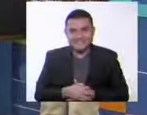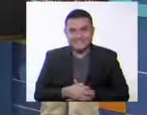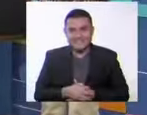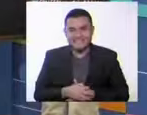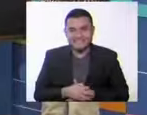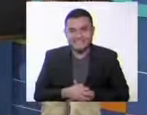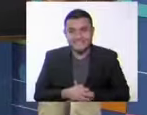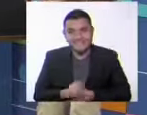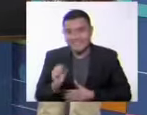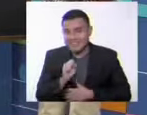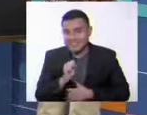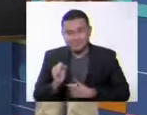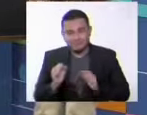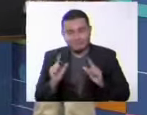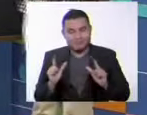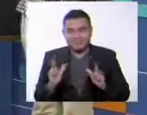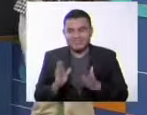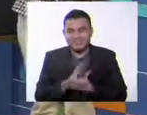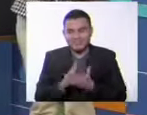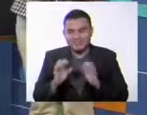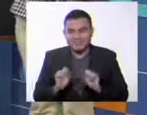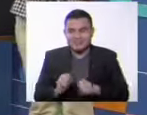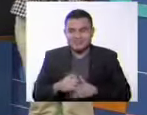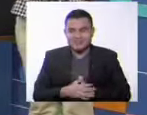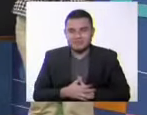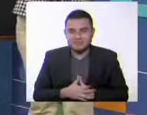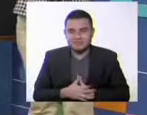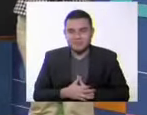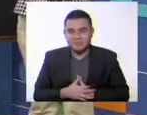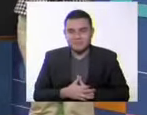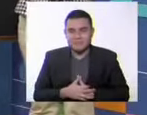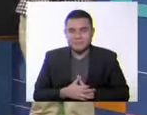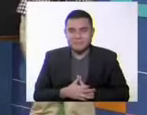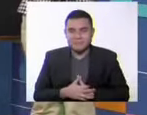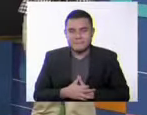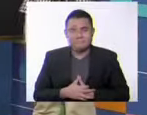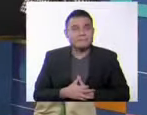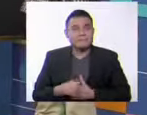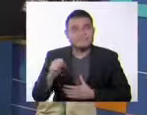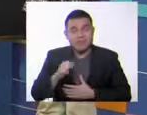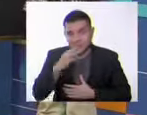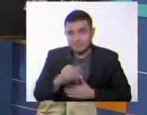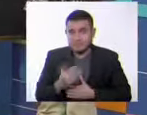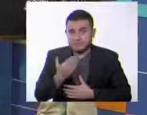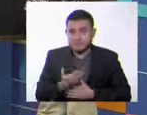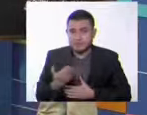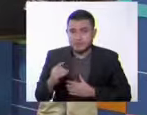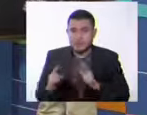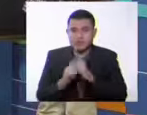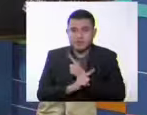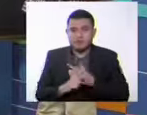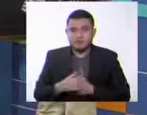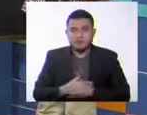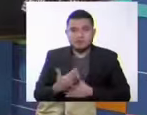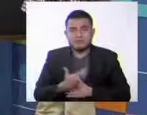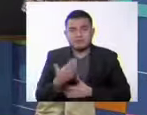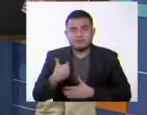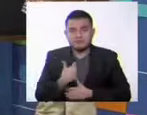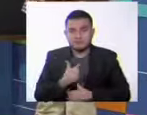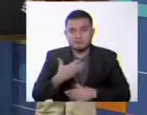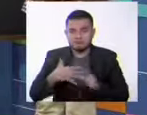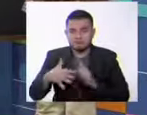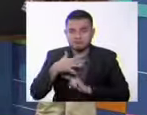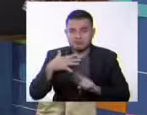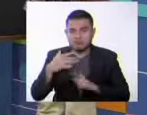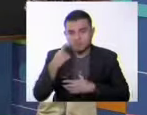de cantante es increíble, no puedo. Bueno, la cosa es que sí es cierto, ¿no? Las cosas cambian. Todo a nuestro alrededor, si te